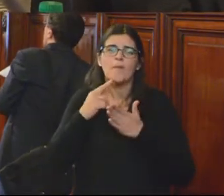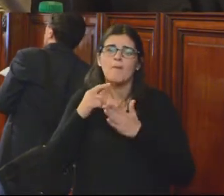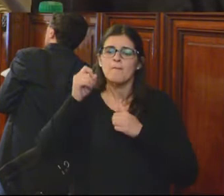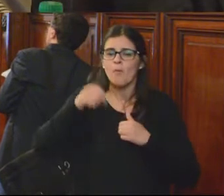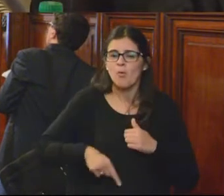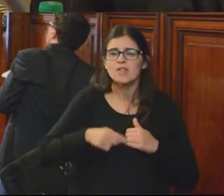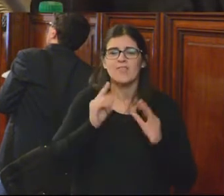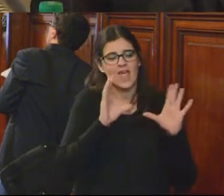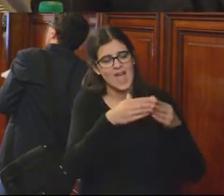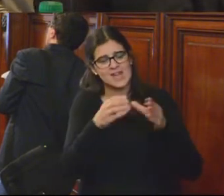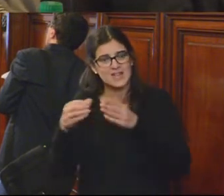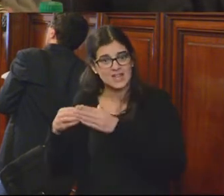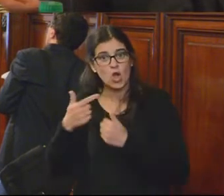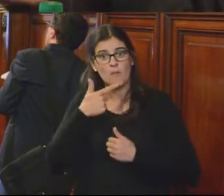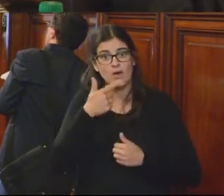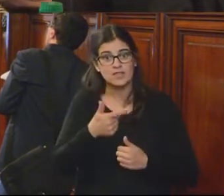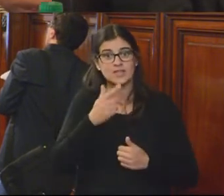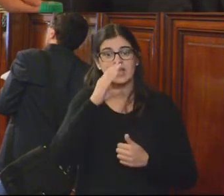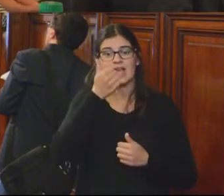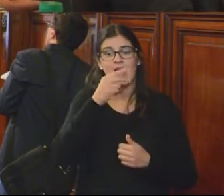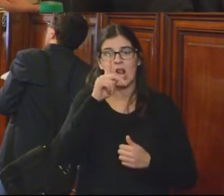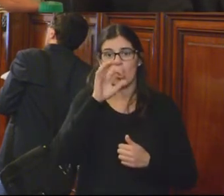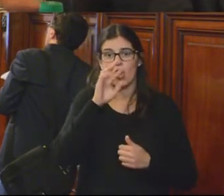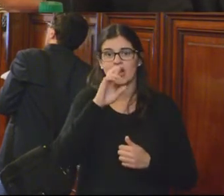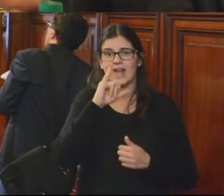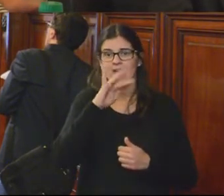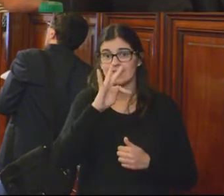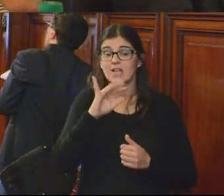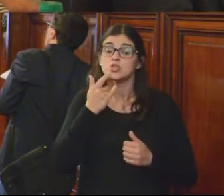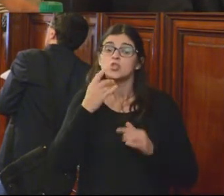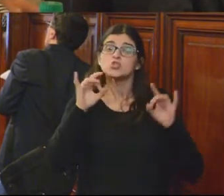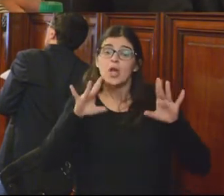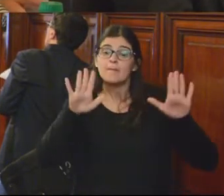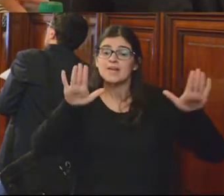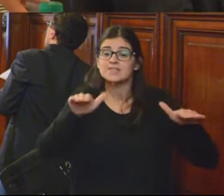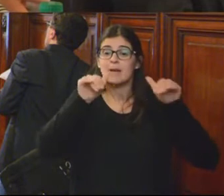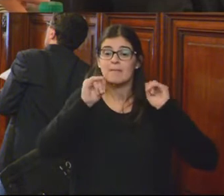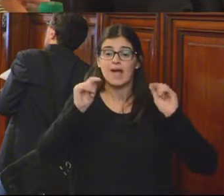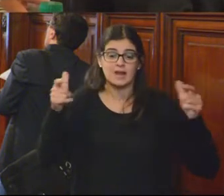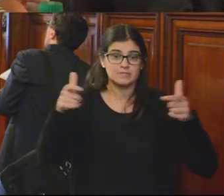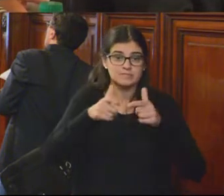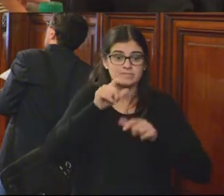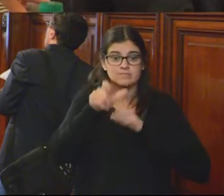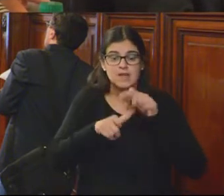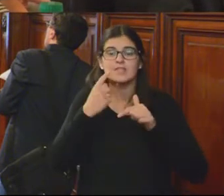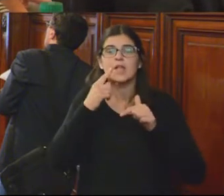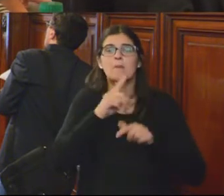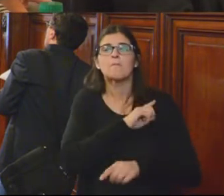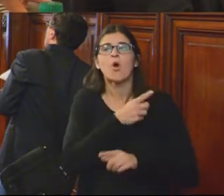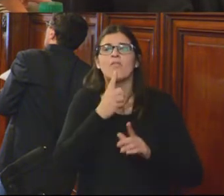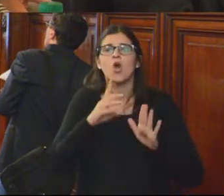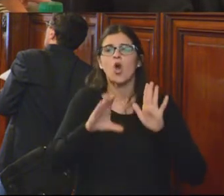élites, como lo denomina Juan Carlos Rey, a menos que se convocara al pueblo en su forma de poder constituyente